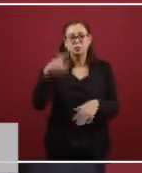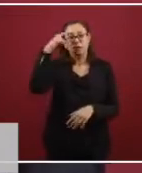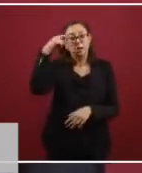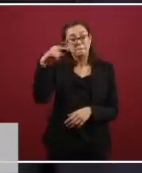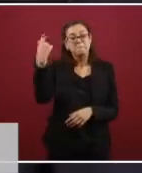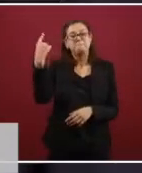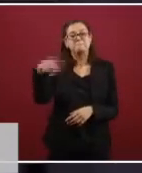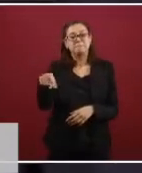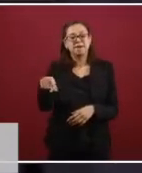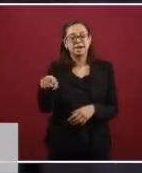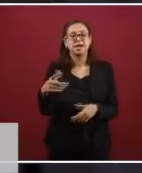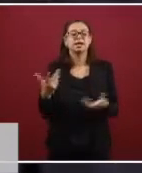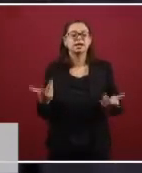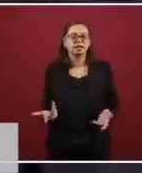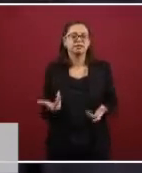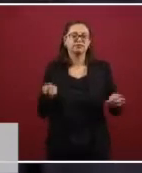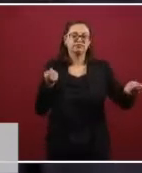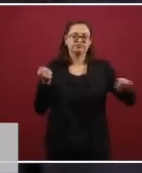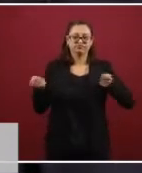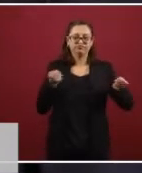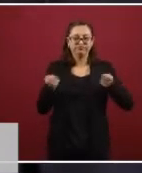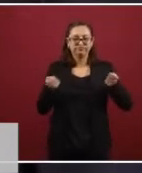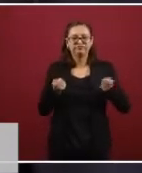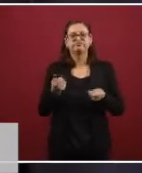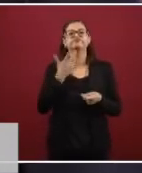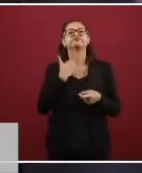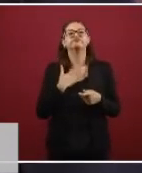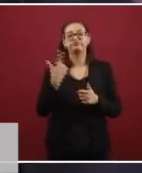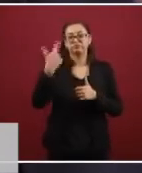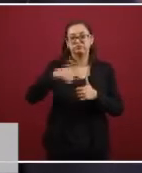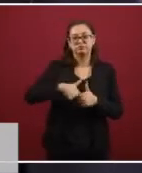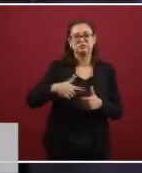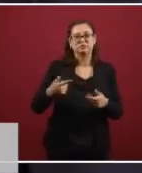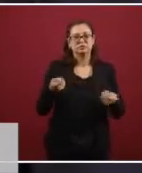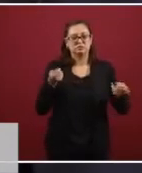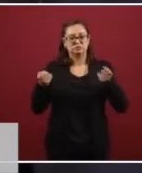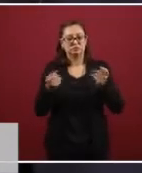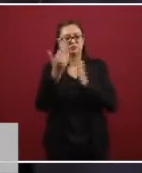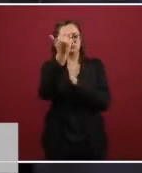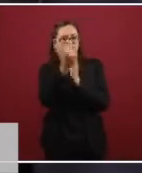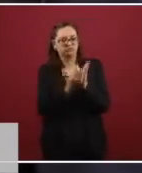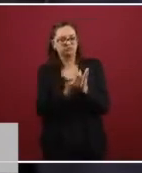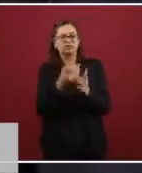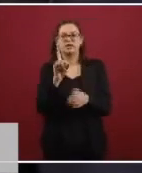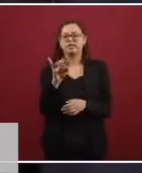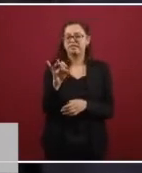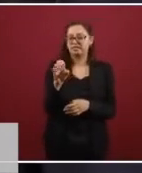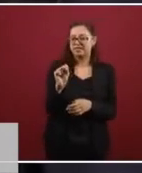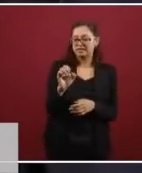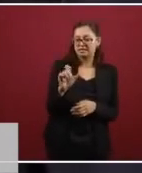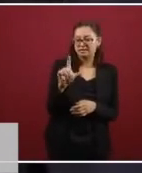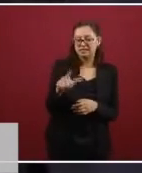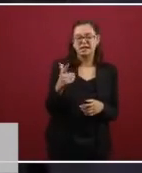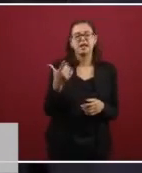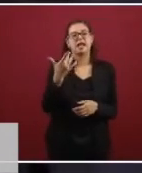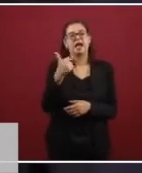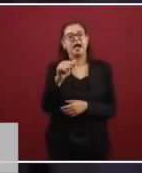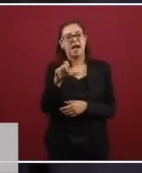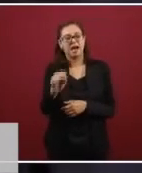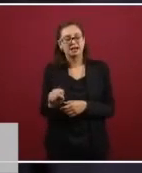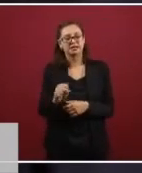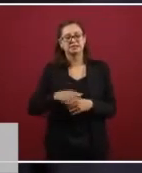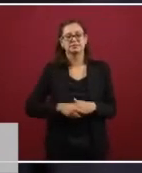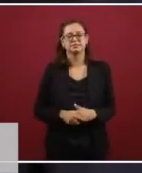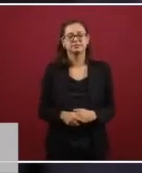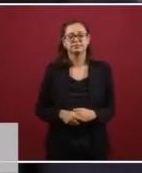regule y mantenga los precios sin aumento, cumpliendo con el compromiso de no aumentar los precios de gasolinas, gas y luz. A pesar de que los medios no dan